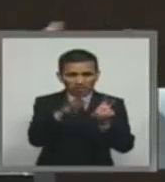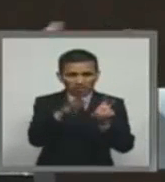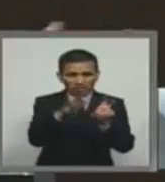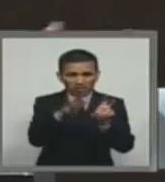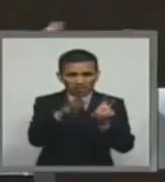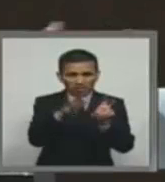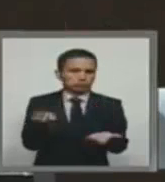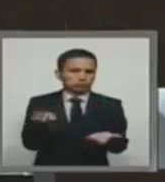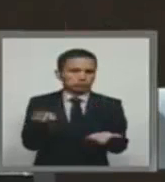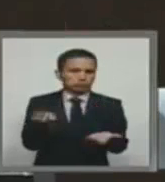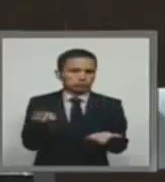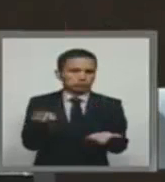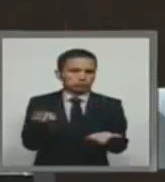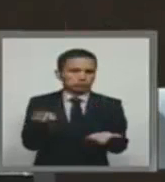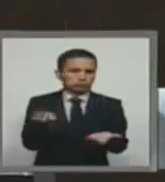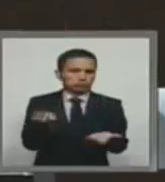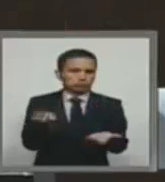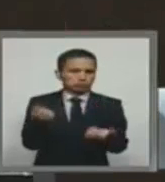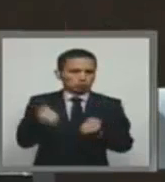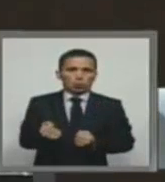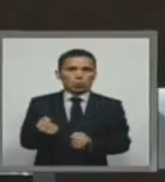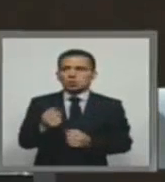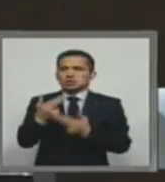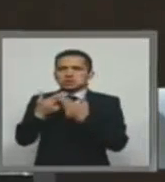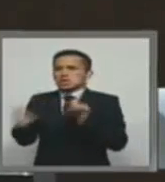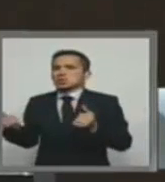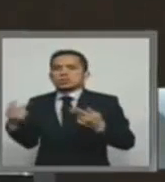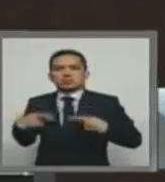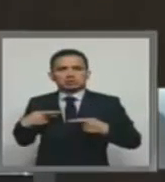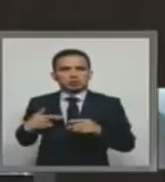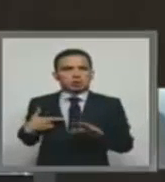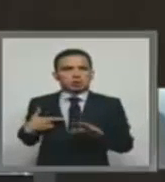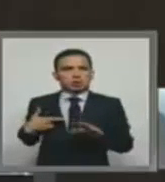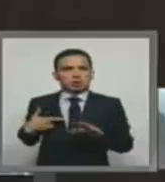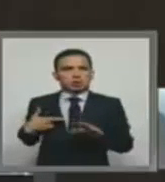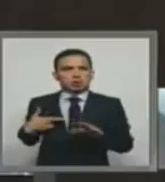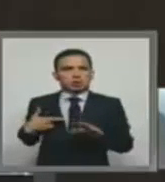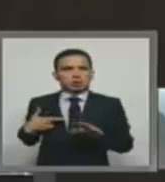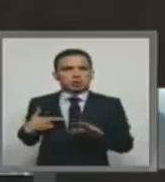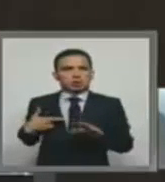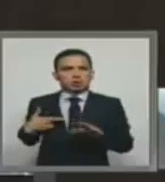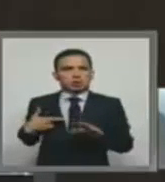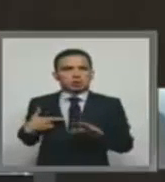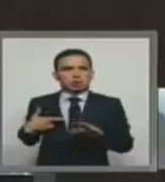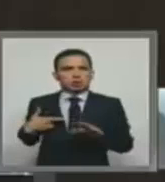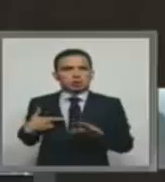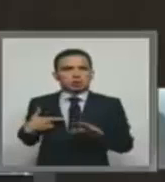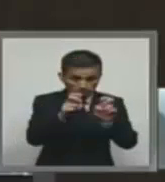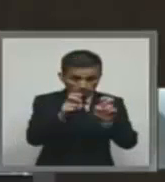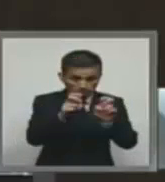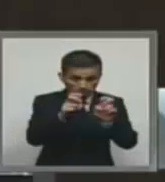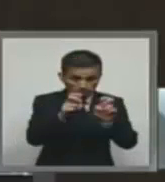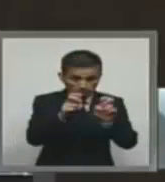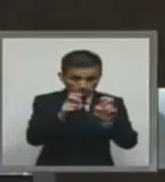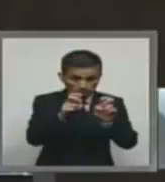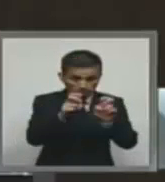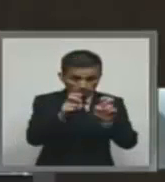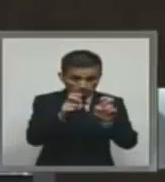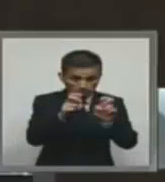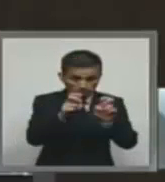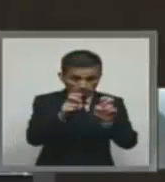contra del medio ambiente? No es que la transición energética la estemos viendo como un tema